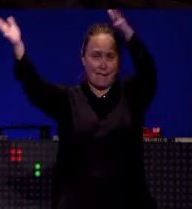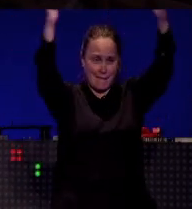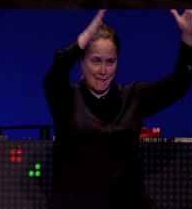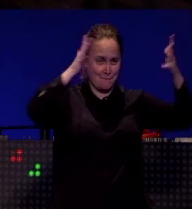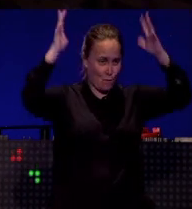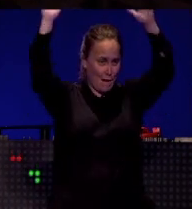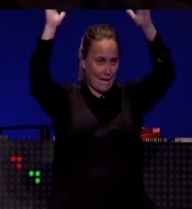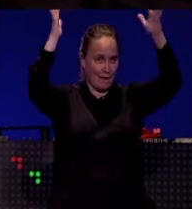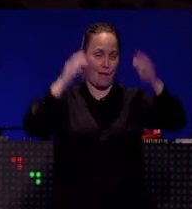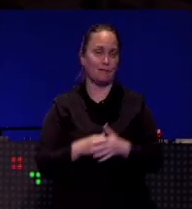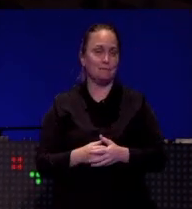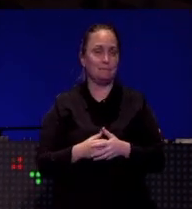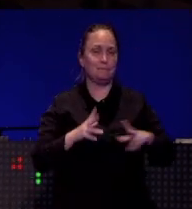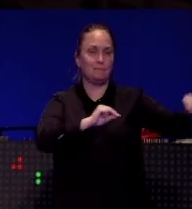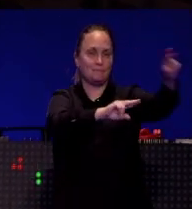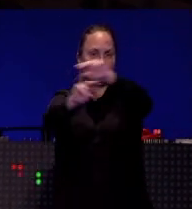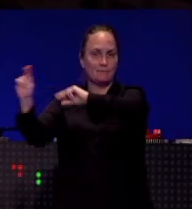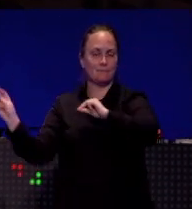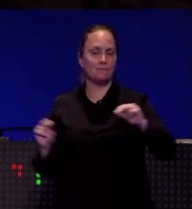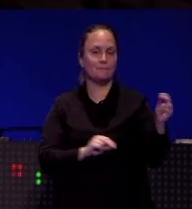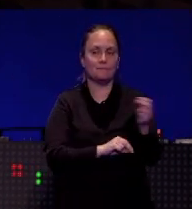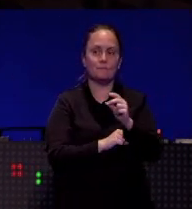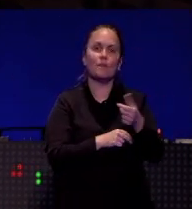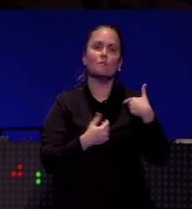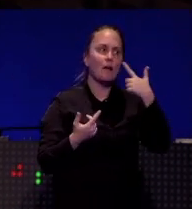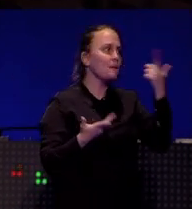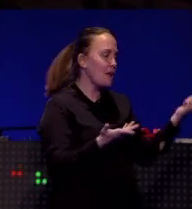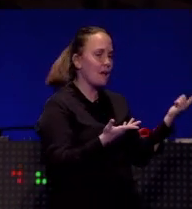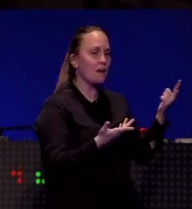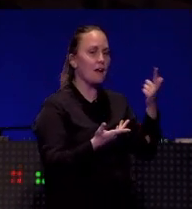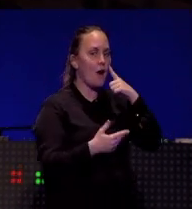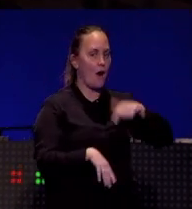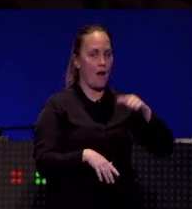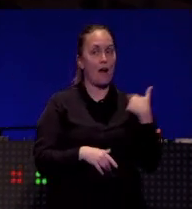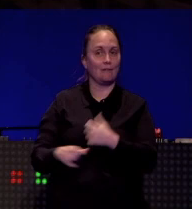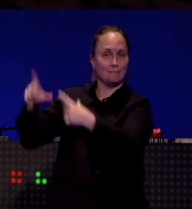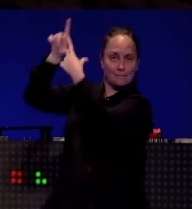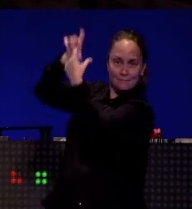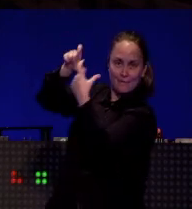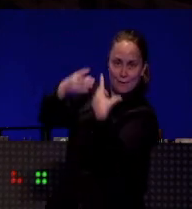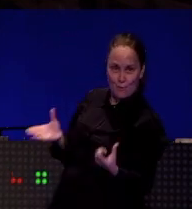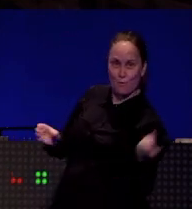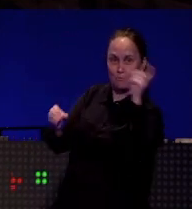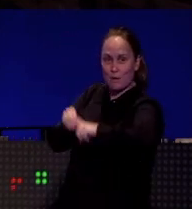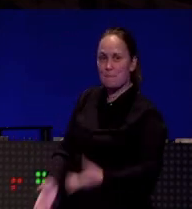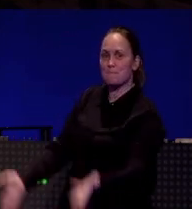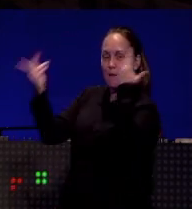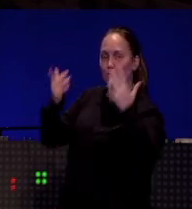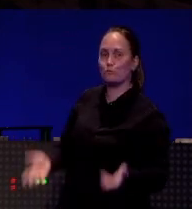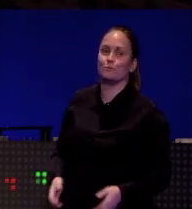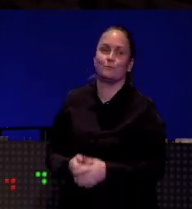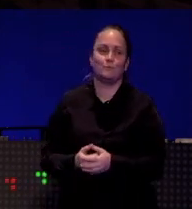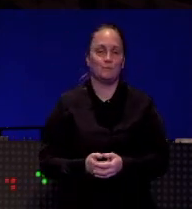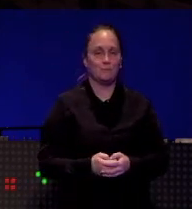arriba y por qué no pues no pedí música ahora que salga yo vale venga vamos